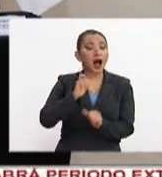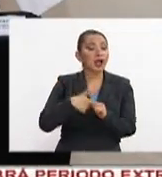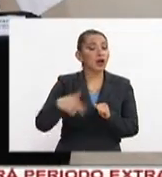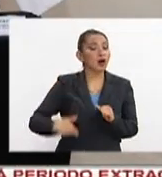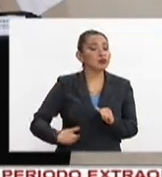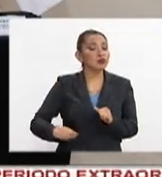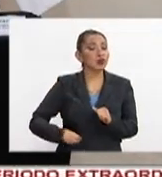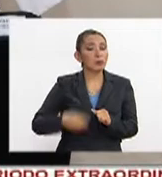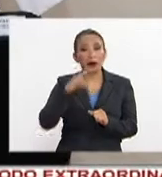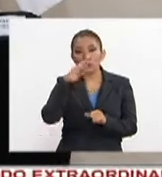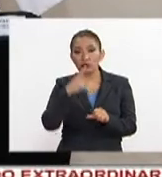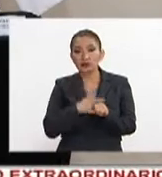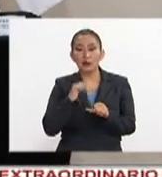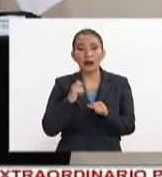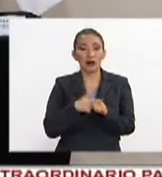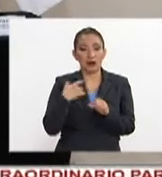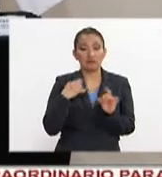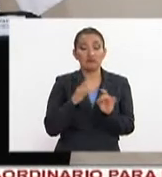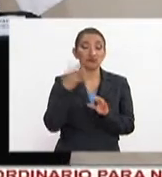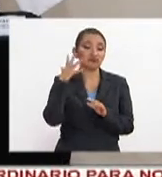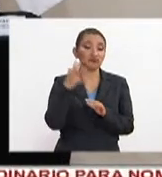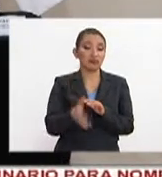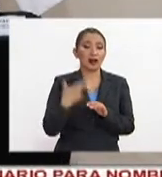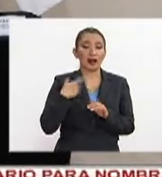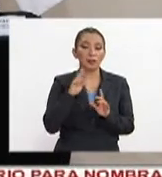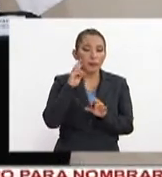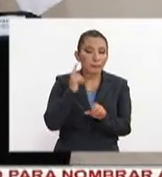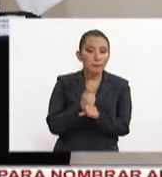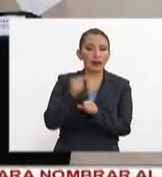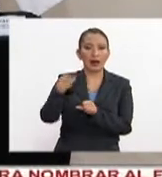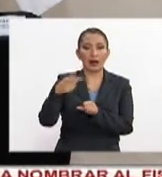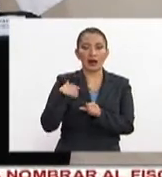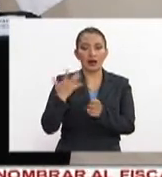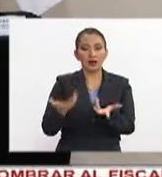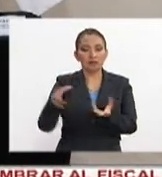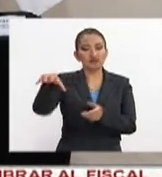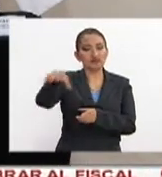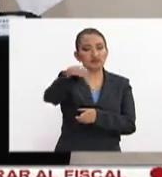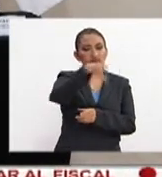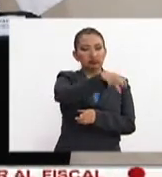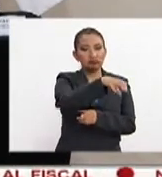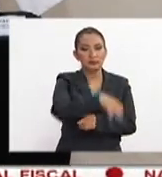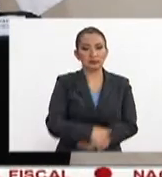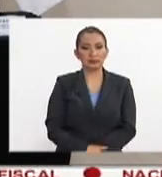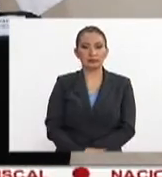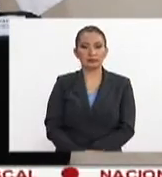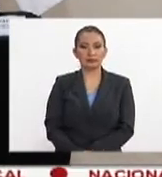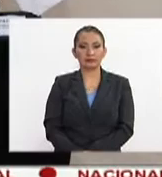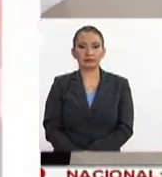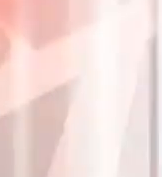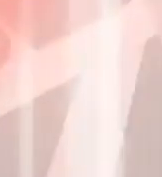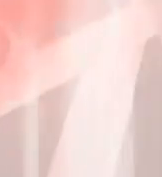alguna responsabilidad y en consecuencia dar vista a las instancias correspondientes.